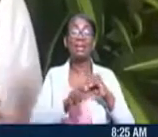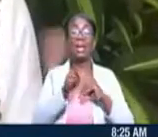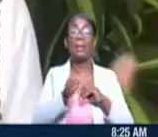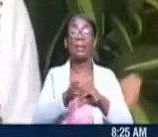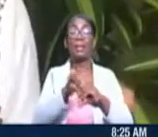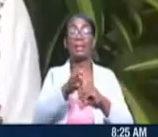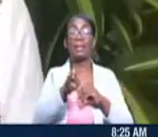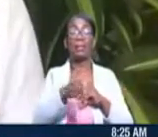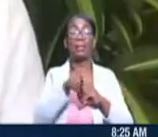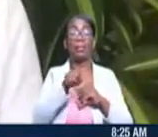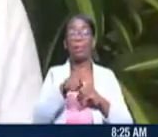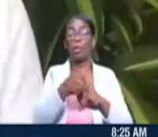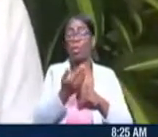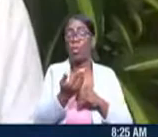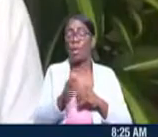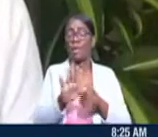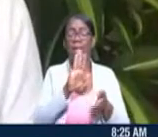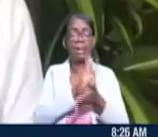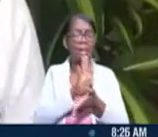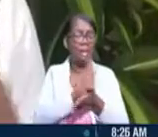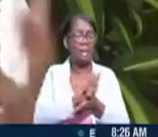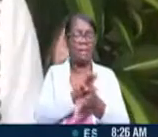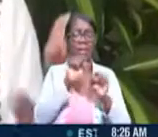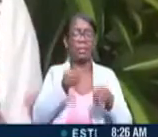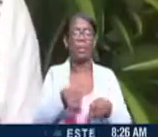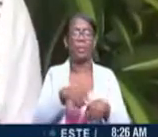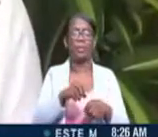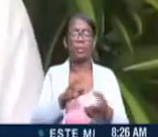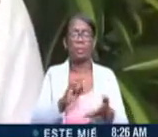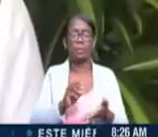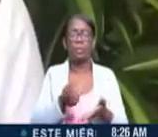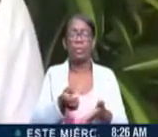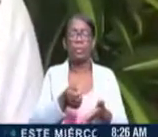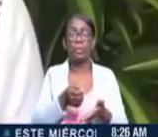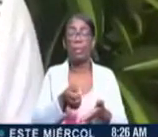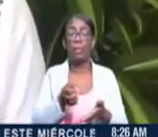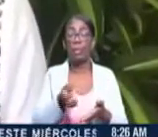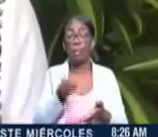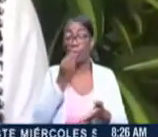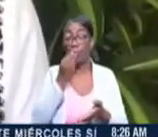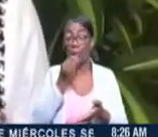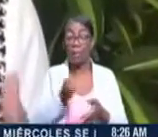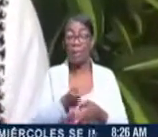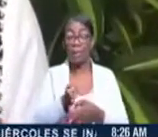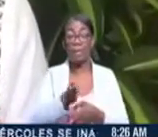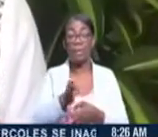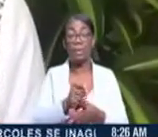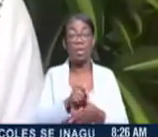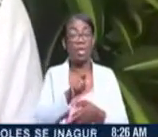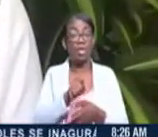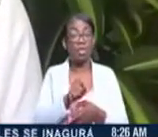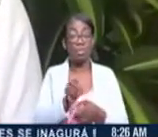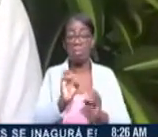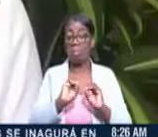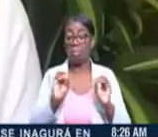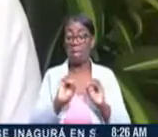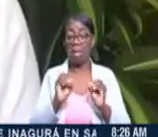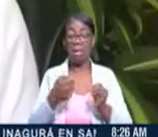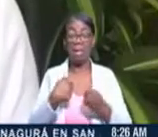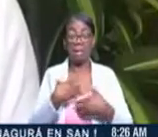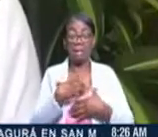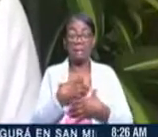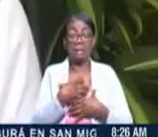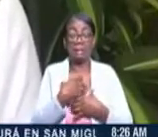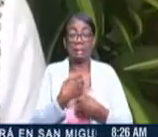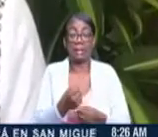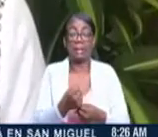a cualquier edad, porque es un, tiene altos nutrientes y no afecta, no tiene afectaciones diversas a la salud. Y